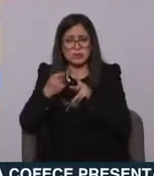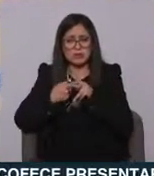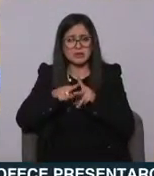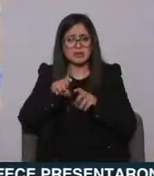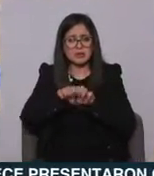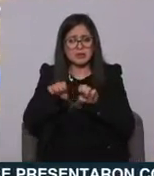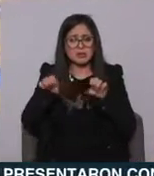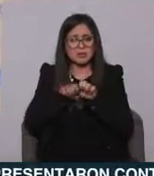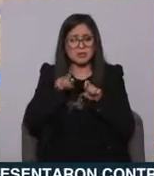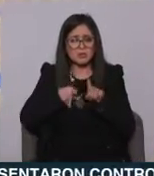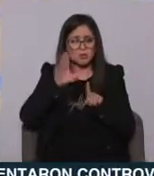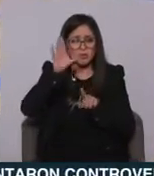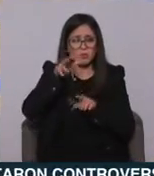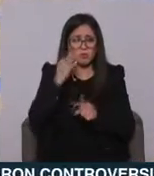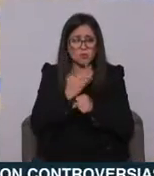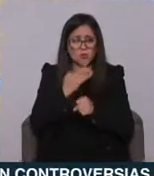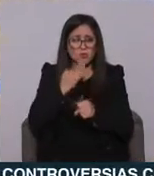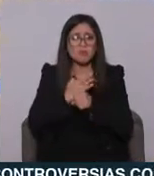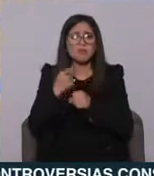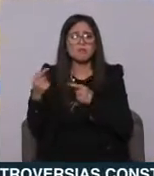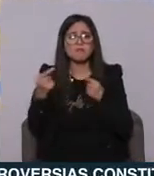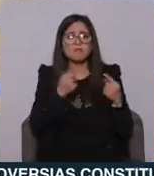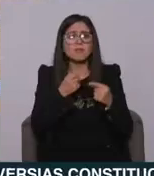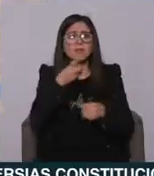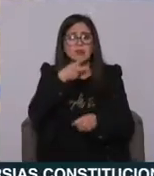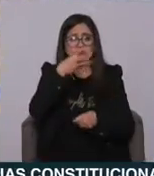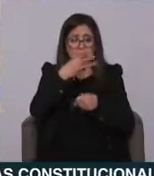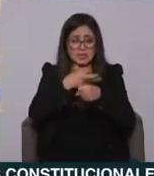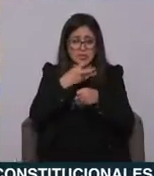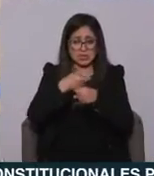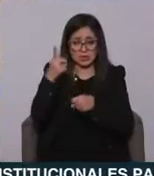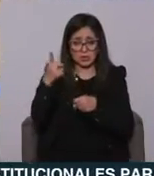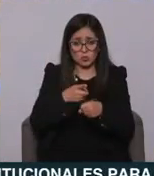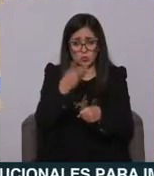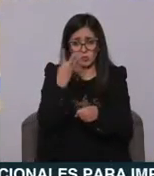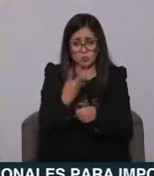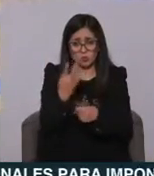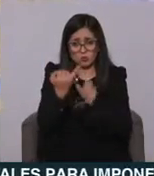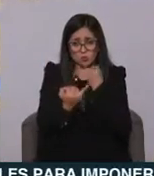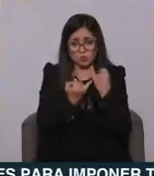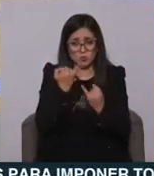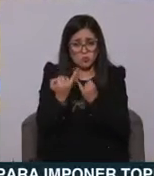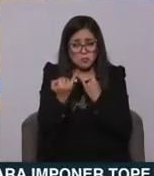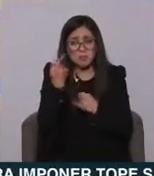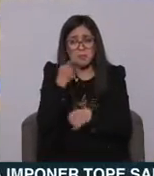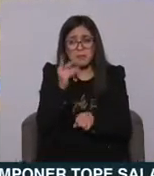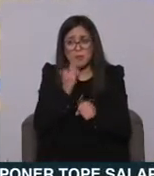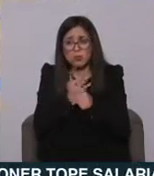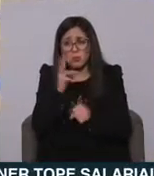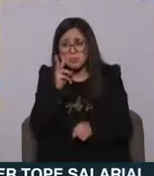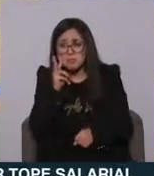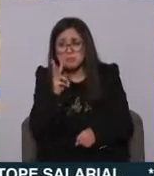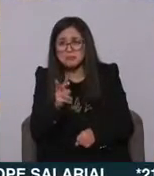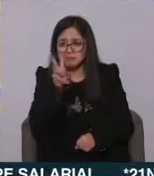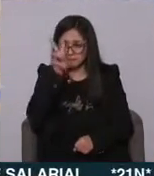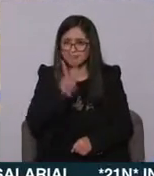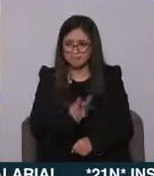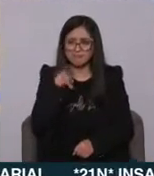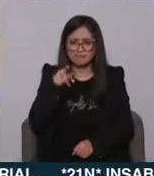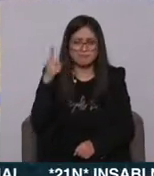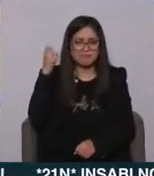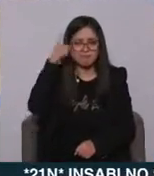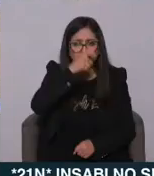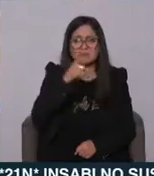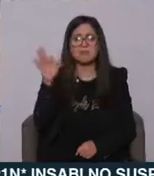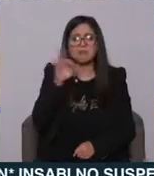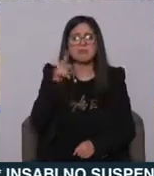En este momento se está disputando ya el tercer cuarto y por lo que estoy apreciando es muy difícil que se pueda llevar hoy